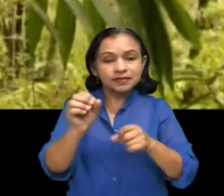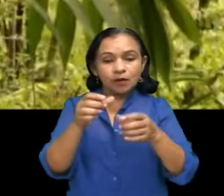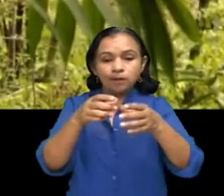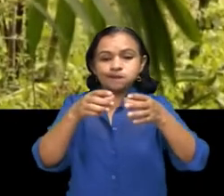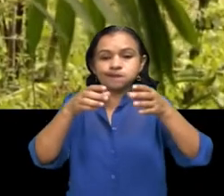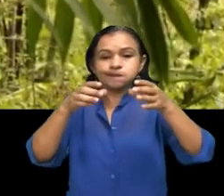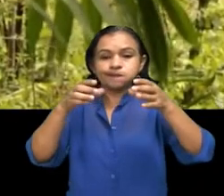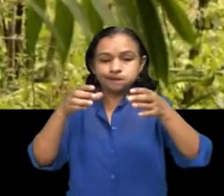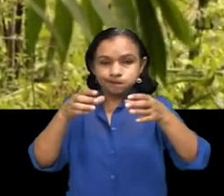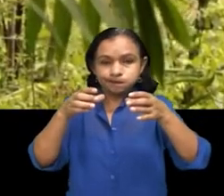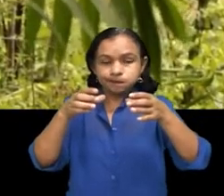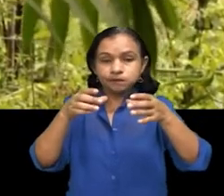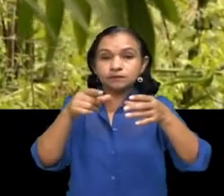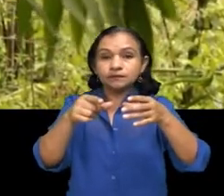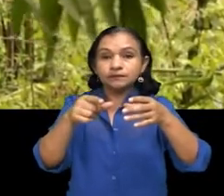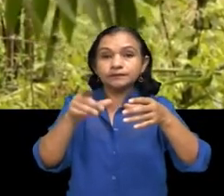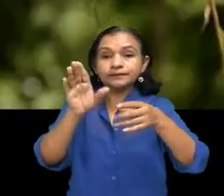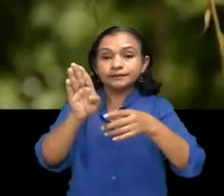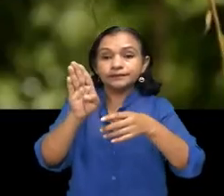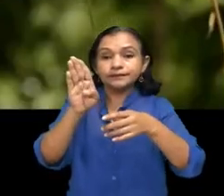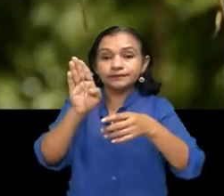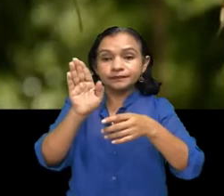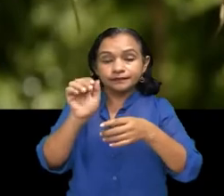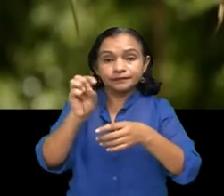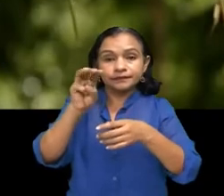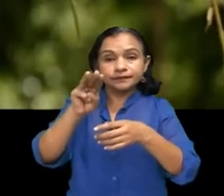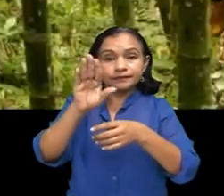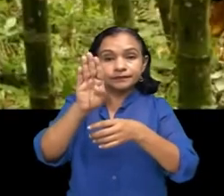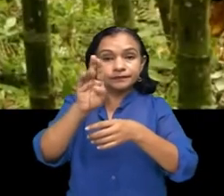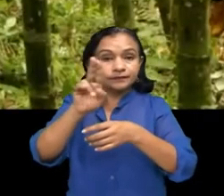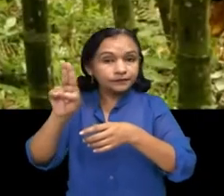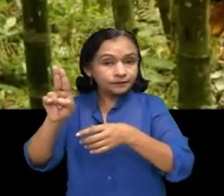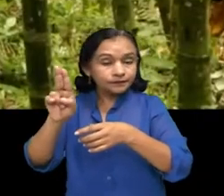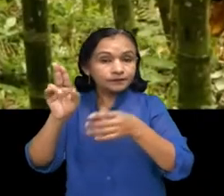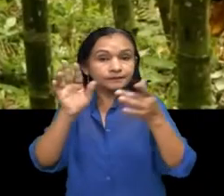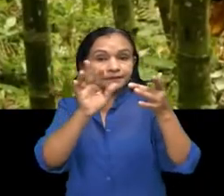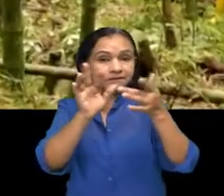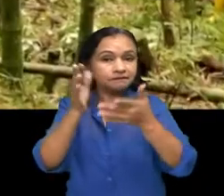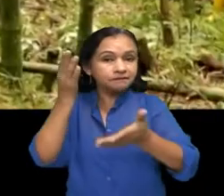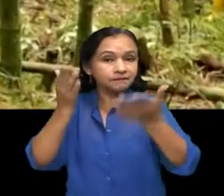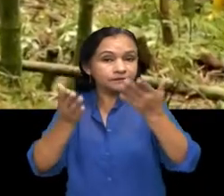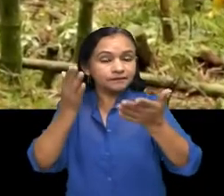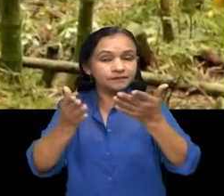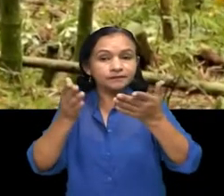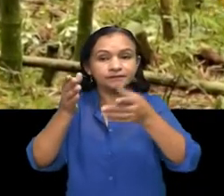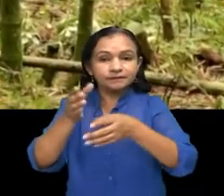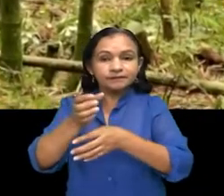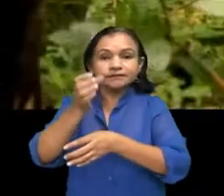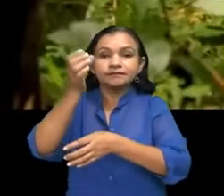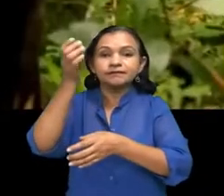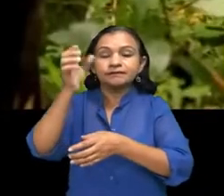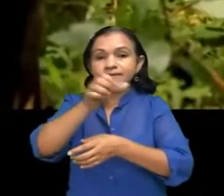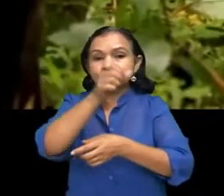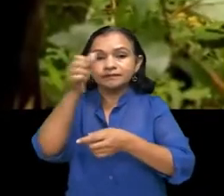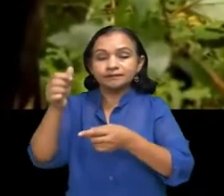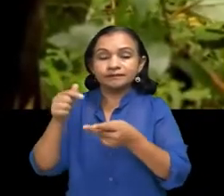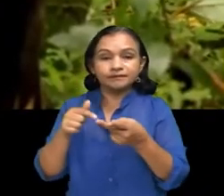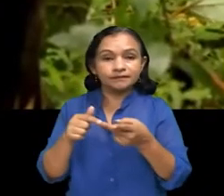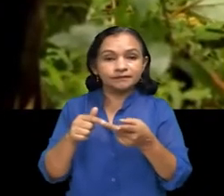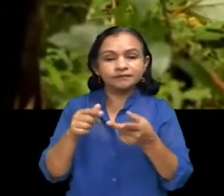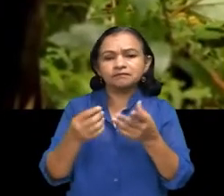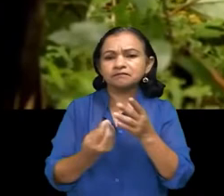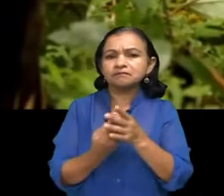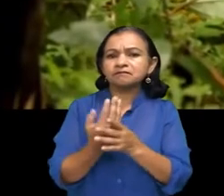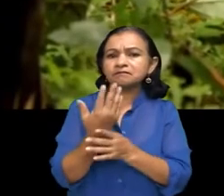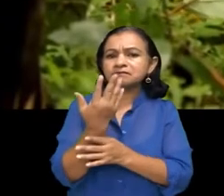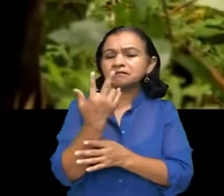diámetro. El árbol de bambú podría ser para algunos una especie más en el reino vegetal, para otros es solo una planta